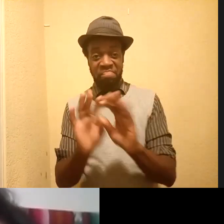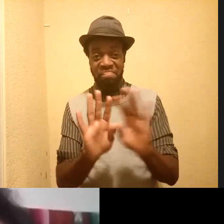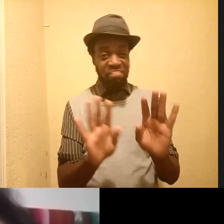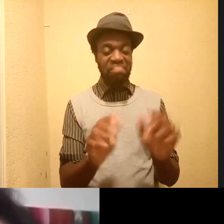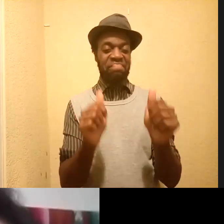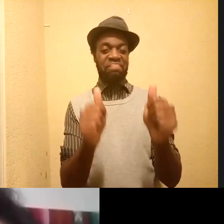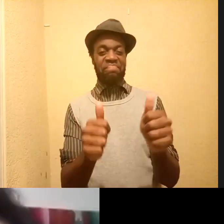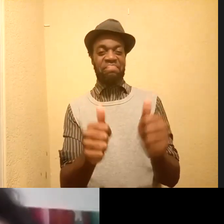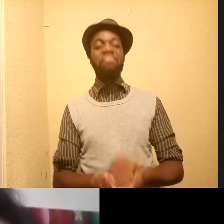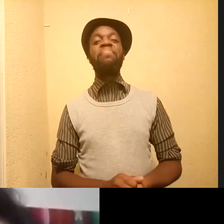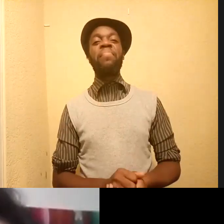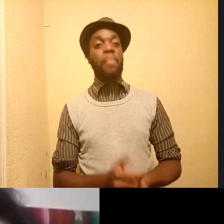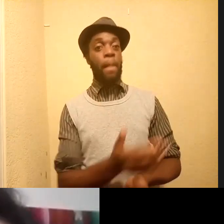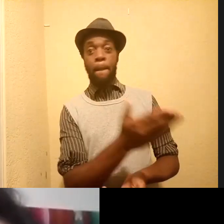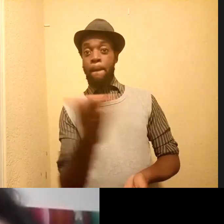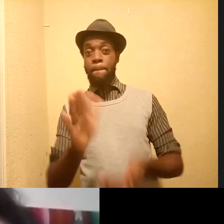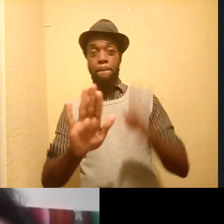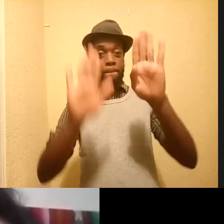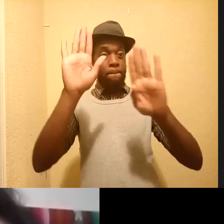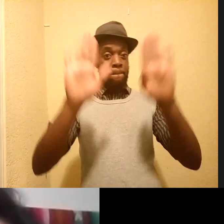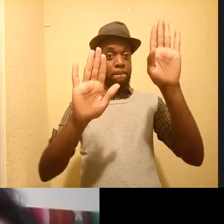¿Alguna otra pregunta?